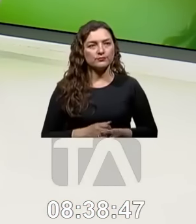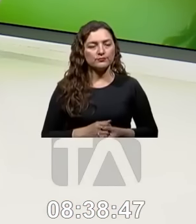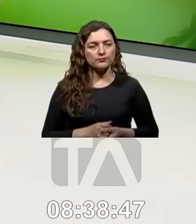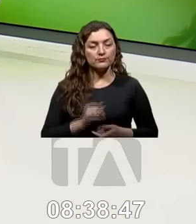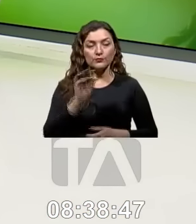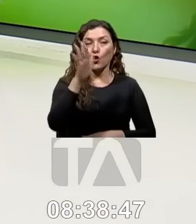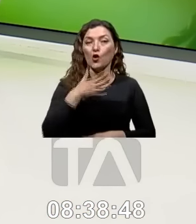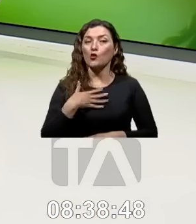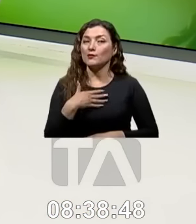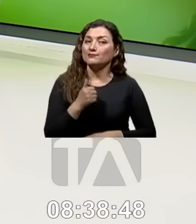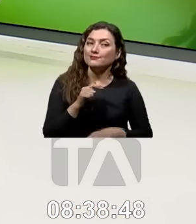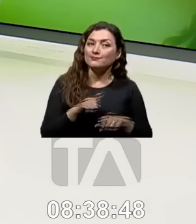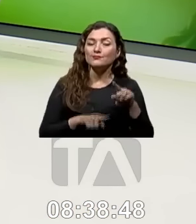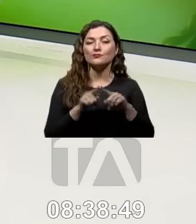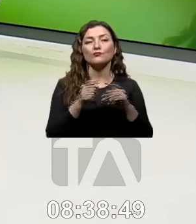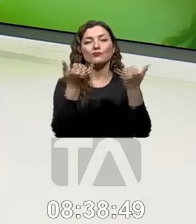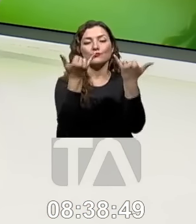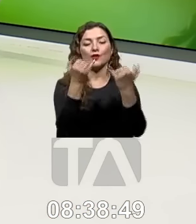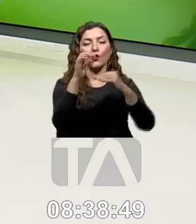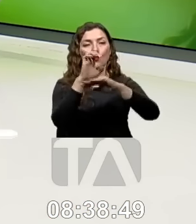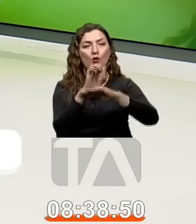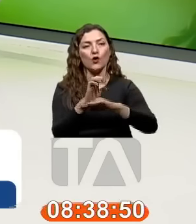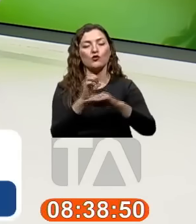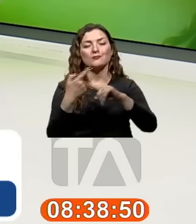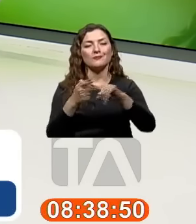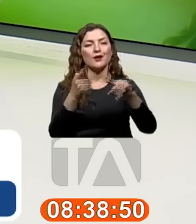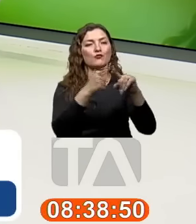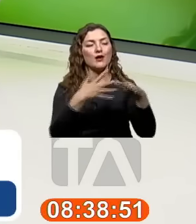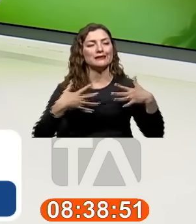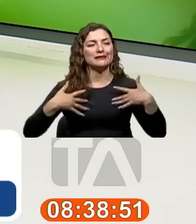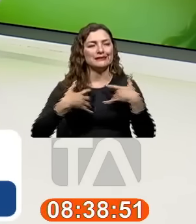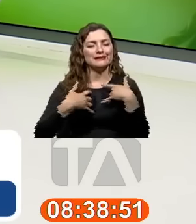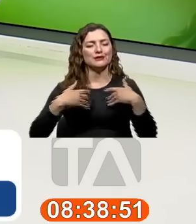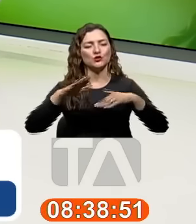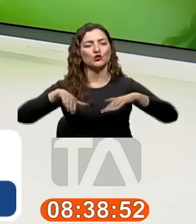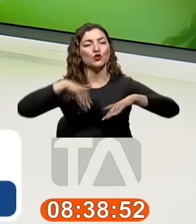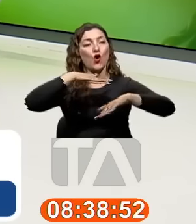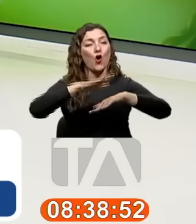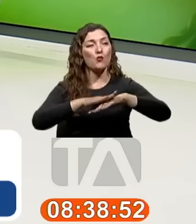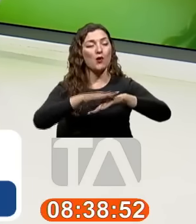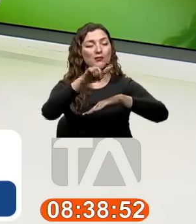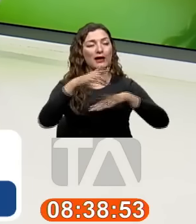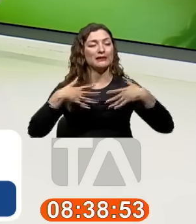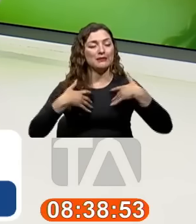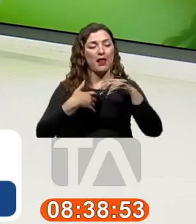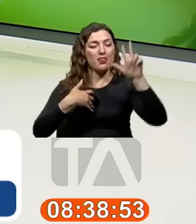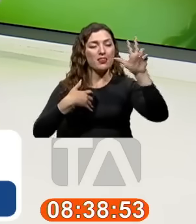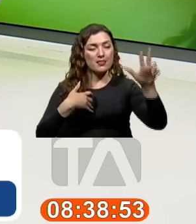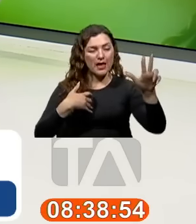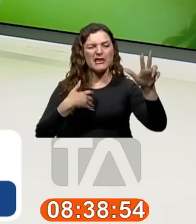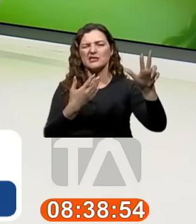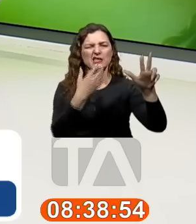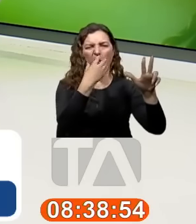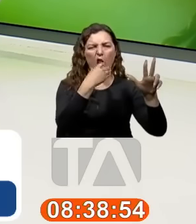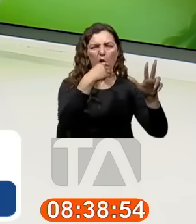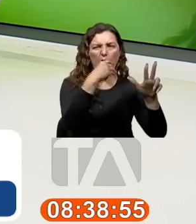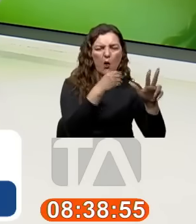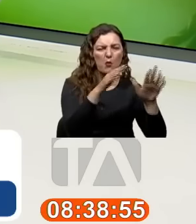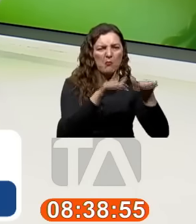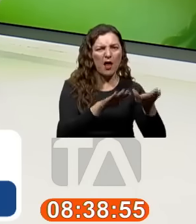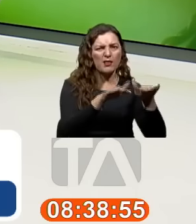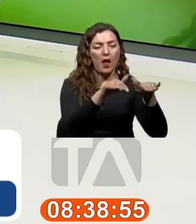Hola amigos, hoy en Ecuador mega diverso les hablaremos de los lobos marinos. En el país hay 3 especies y 2 de ellas son endémicas